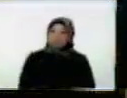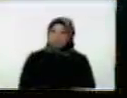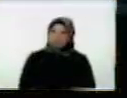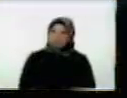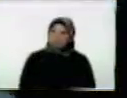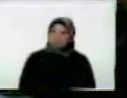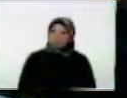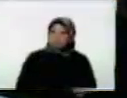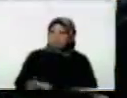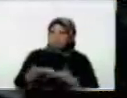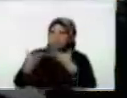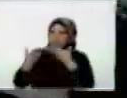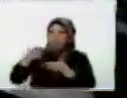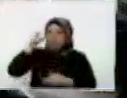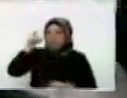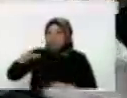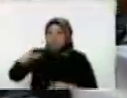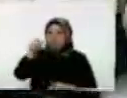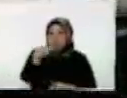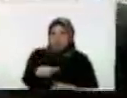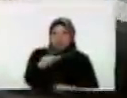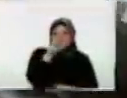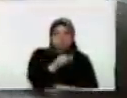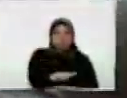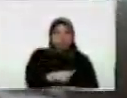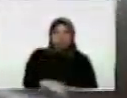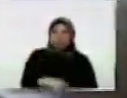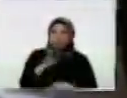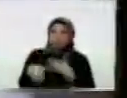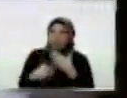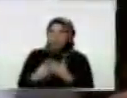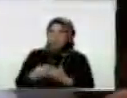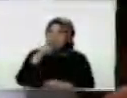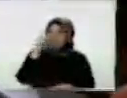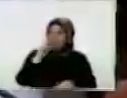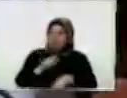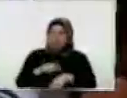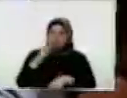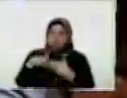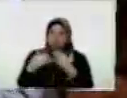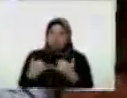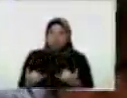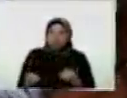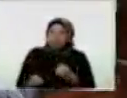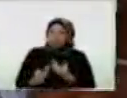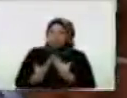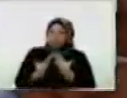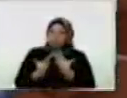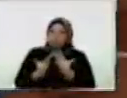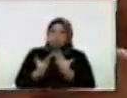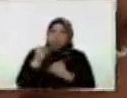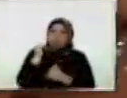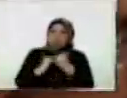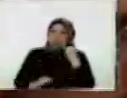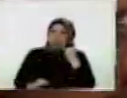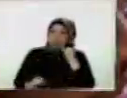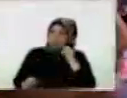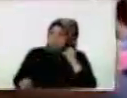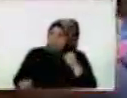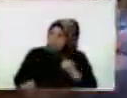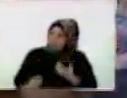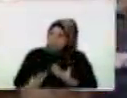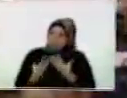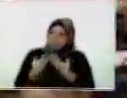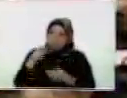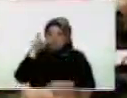De entrega por el pueblo hasta el último suspiro, hasta su último aliento,